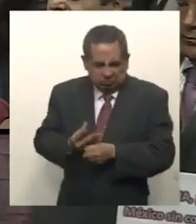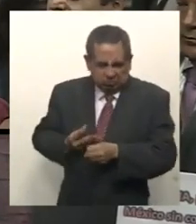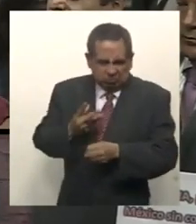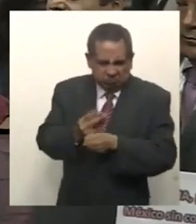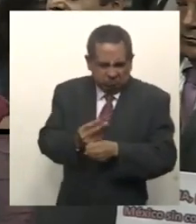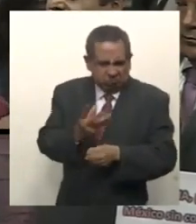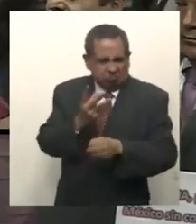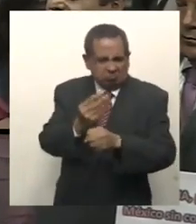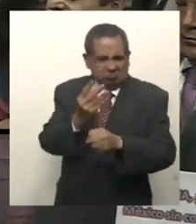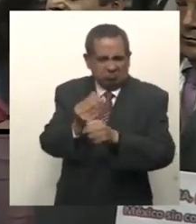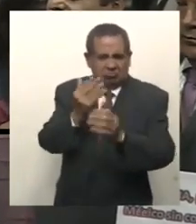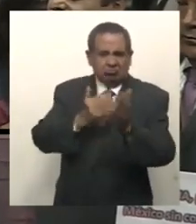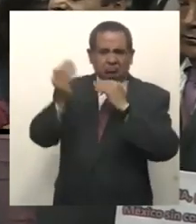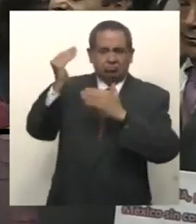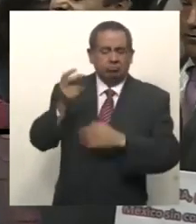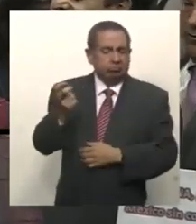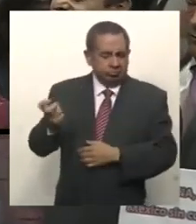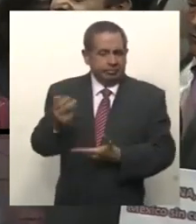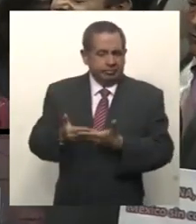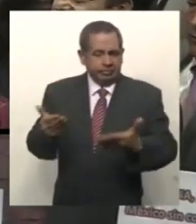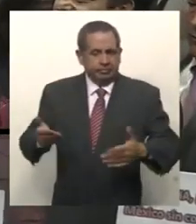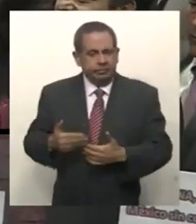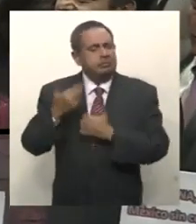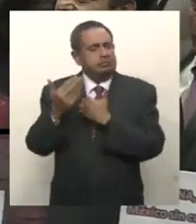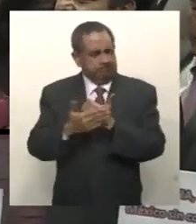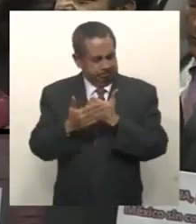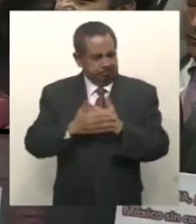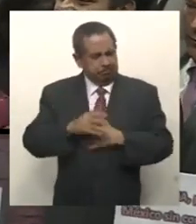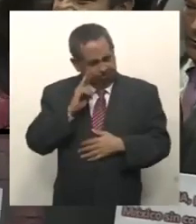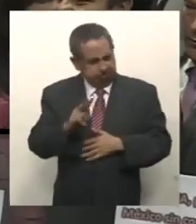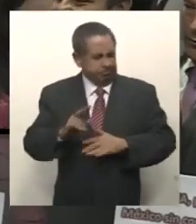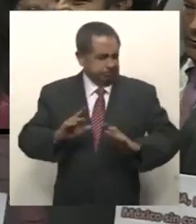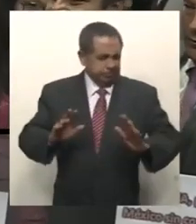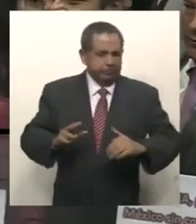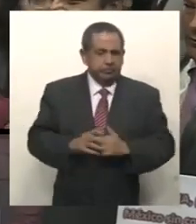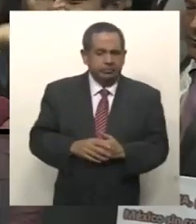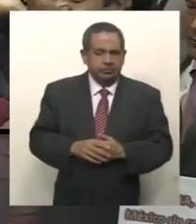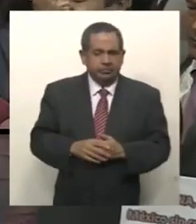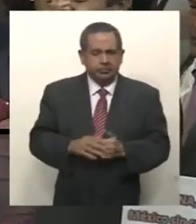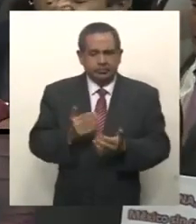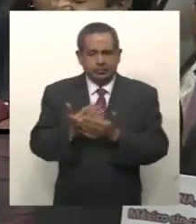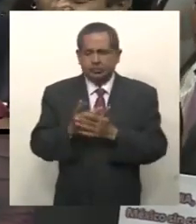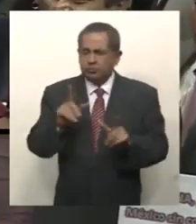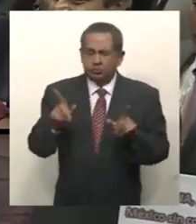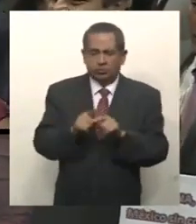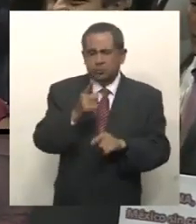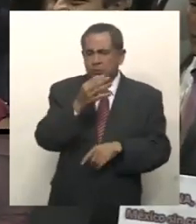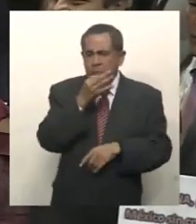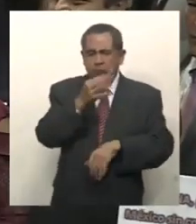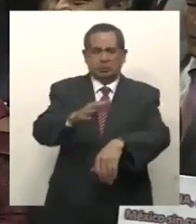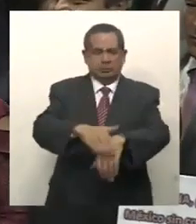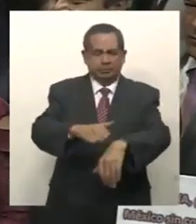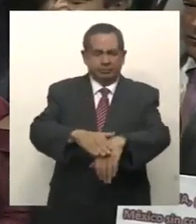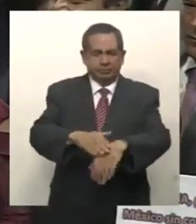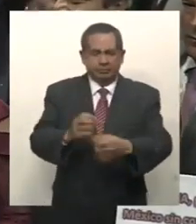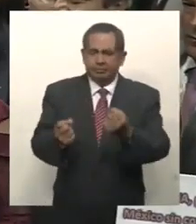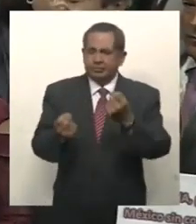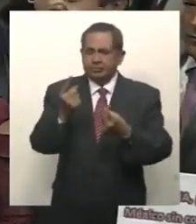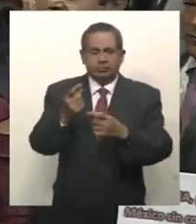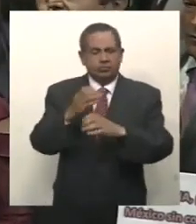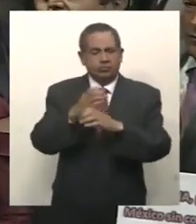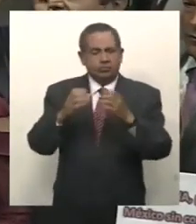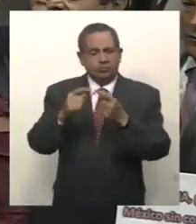ruinas. Por eso veremos, solo plantearé algunas